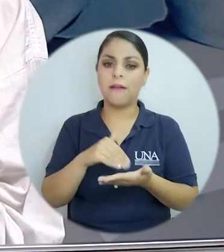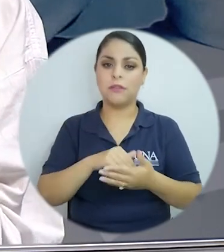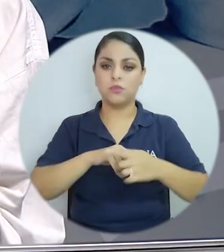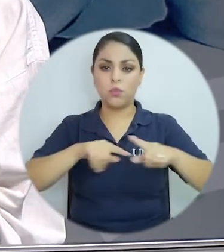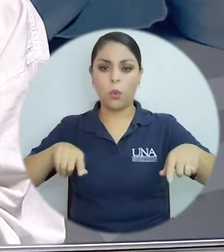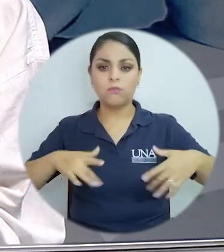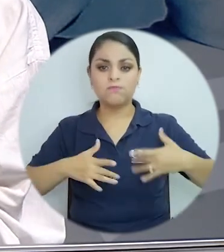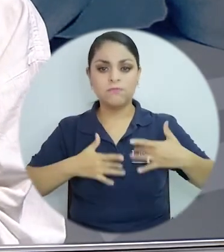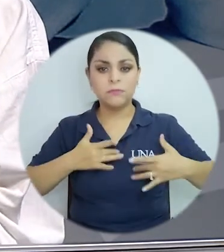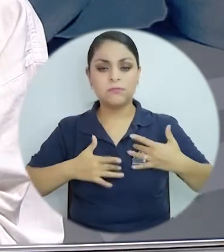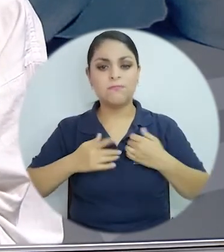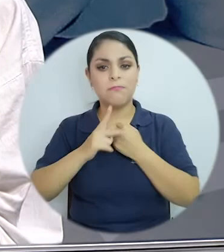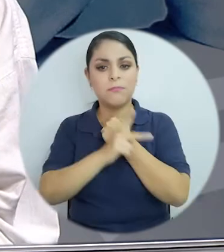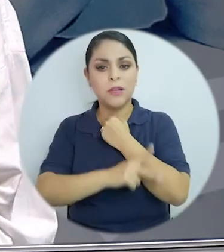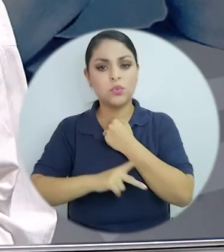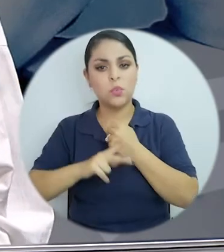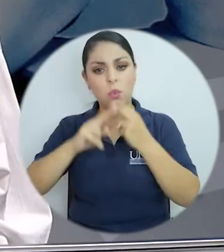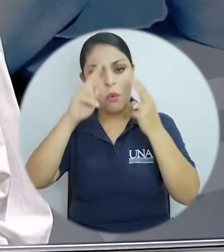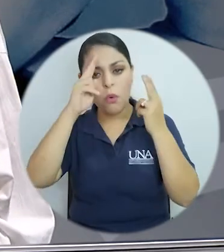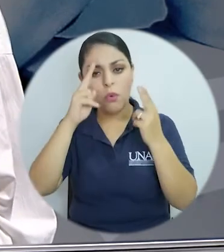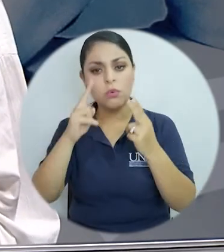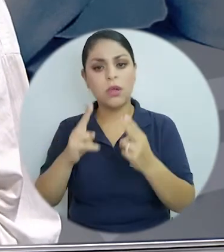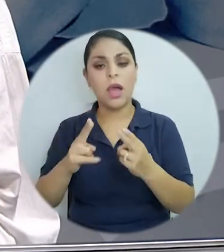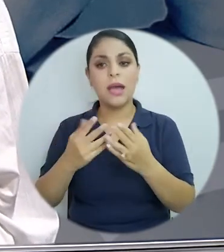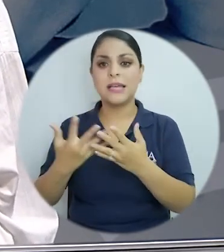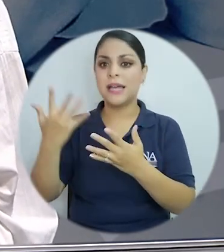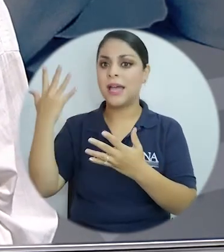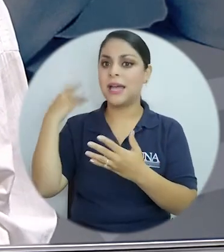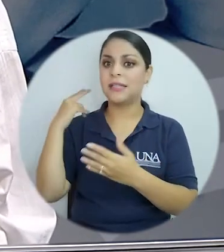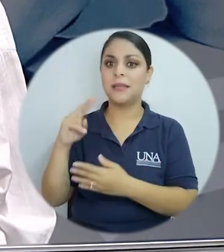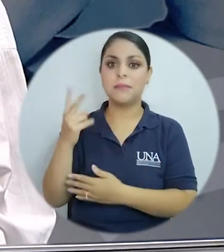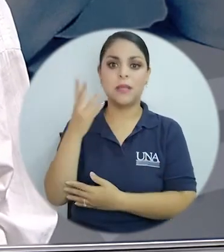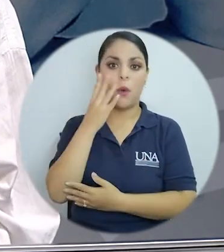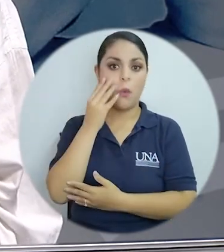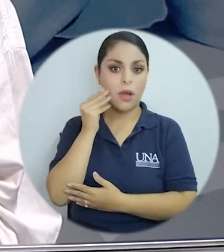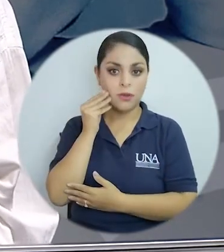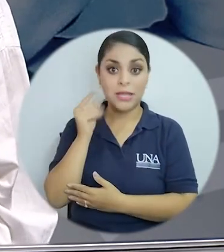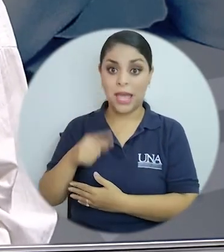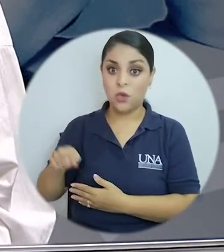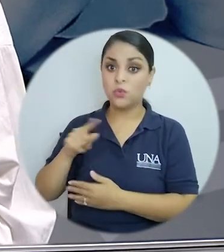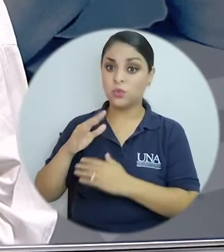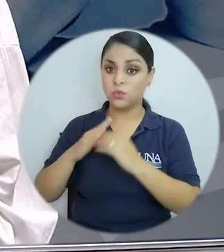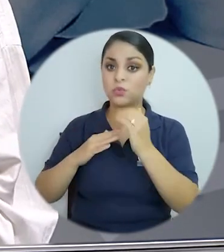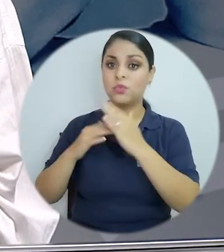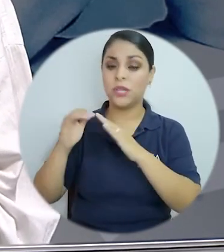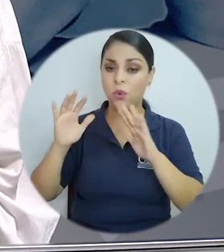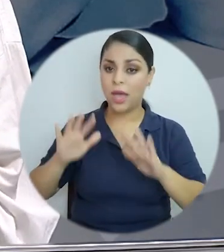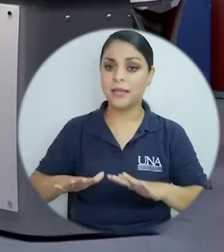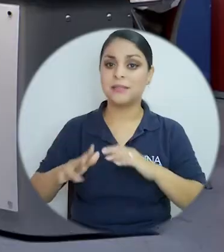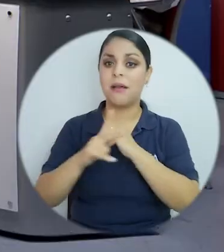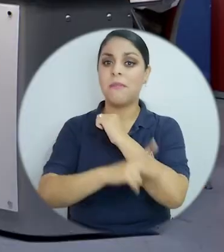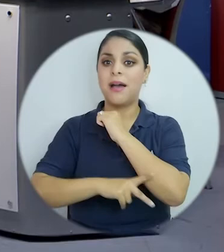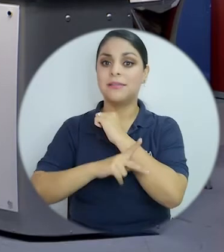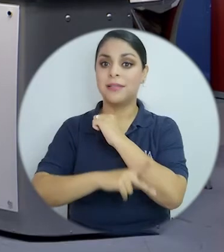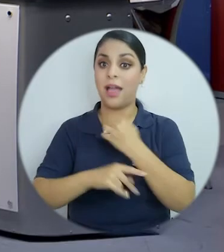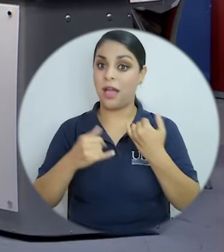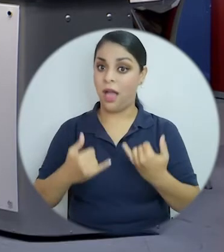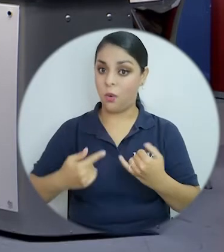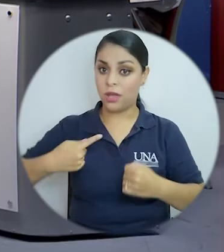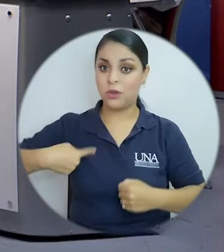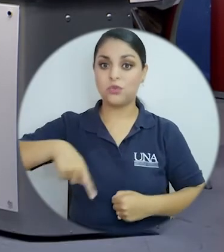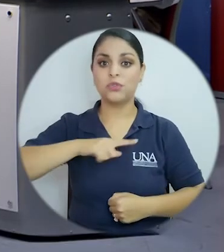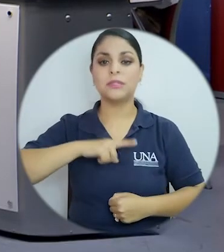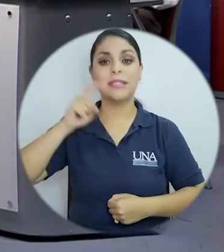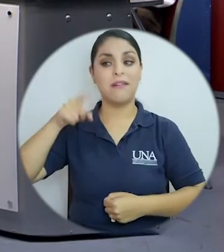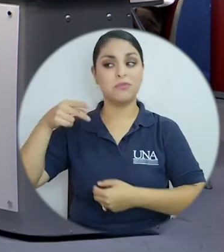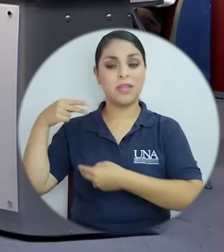sentido patriótico, honrado, honorable de nuestros bisabuelos y abuelos que construyeron esta patria. Claro que ahora sí.